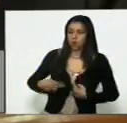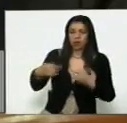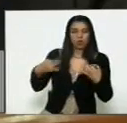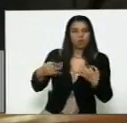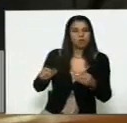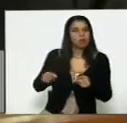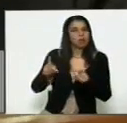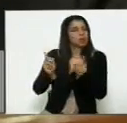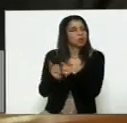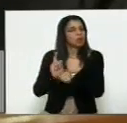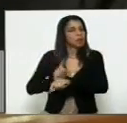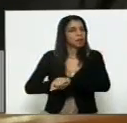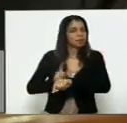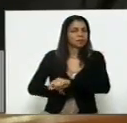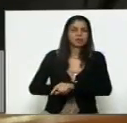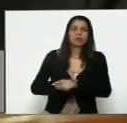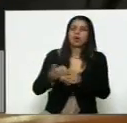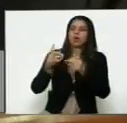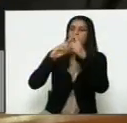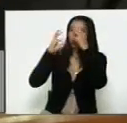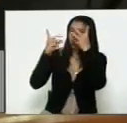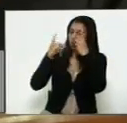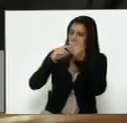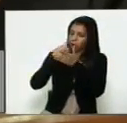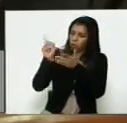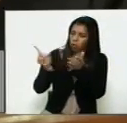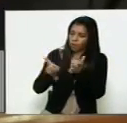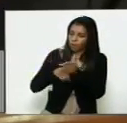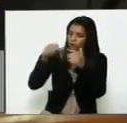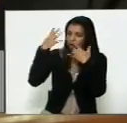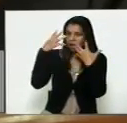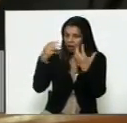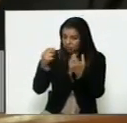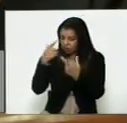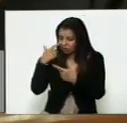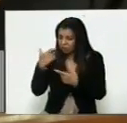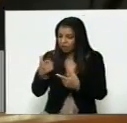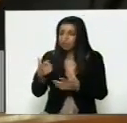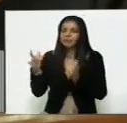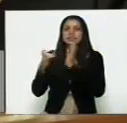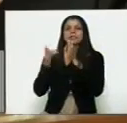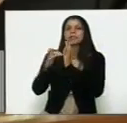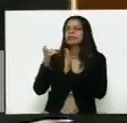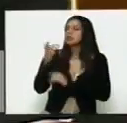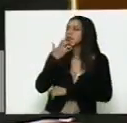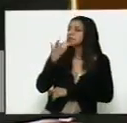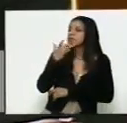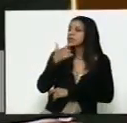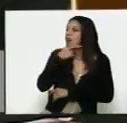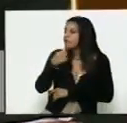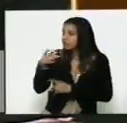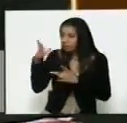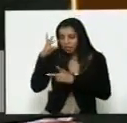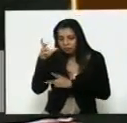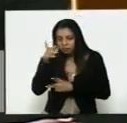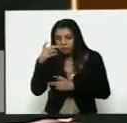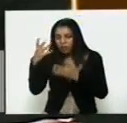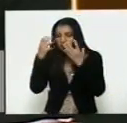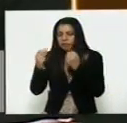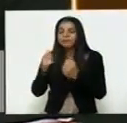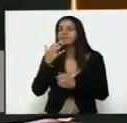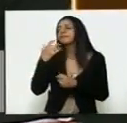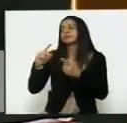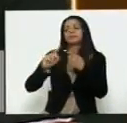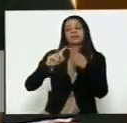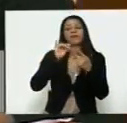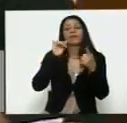oportuna, veraz, suficiente, comprensible y sencillas, entre otras, sobre: número